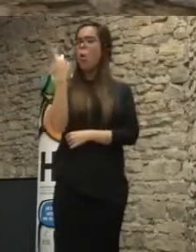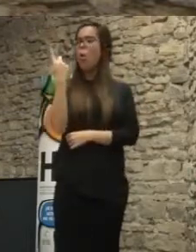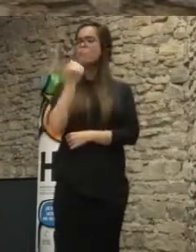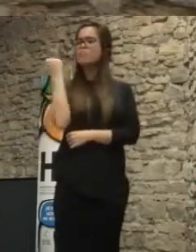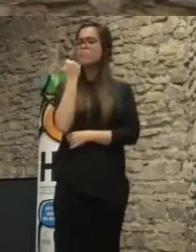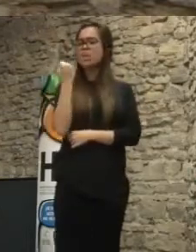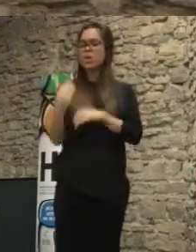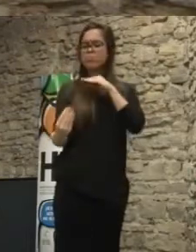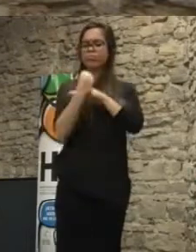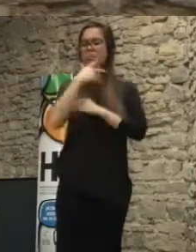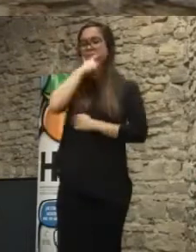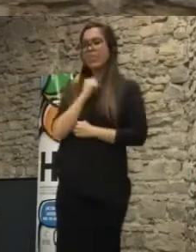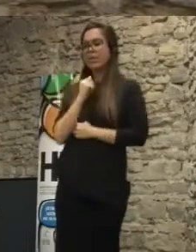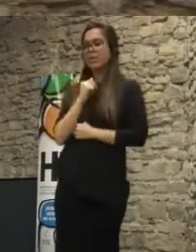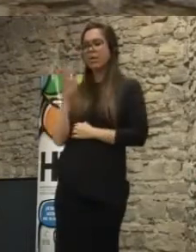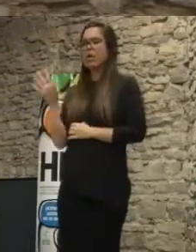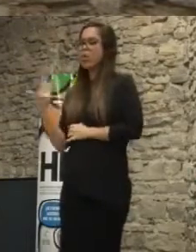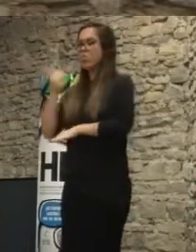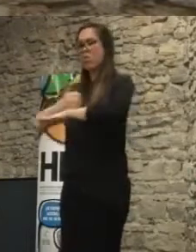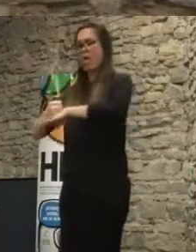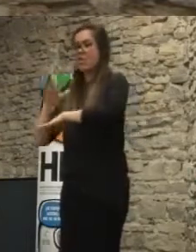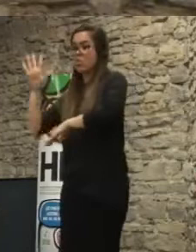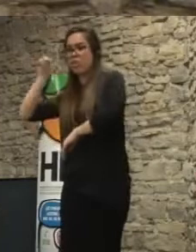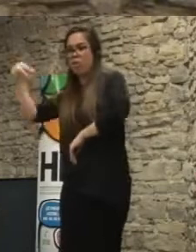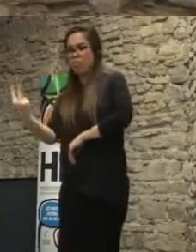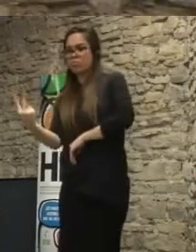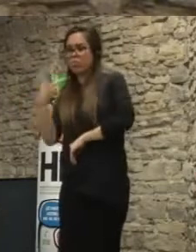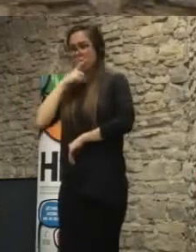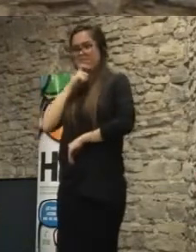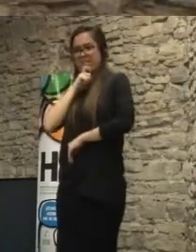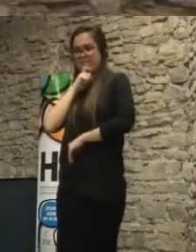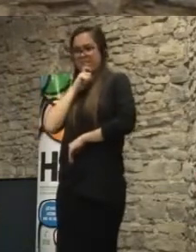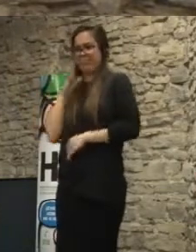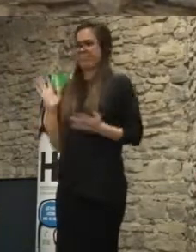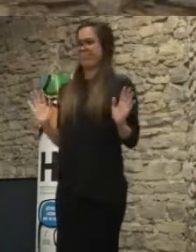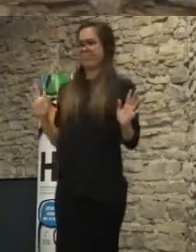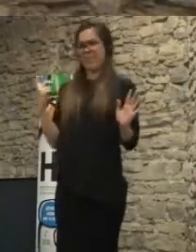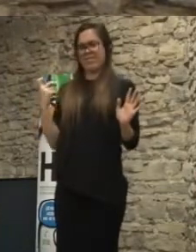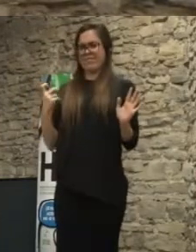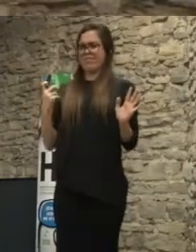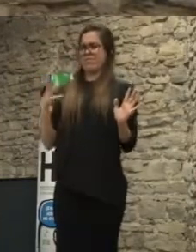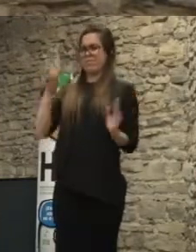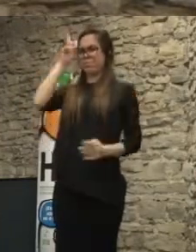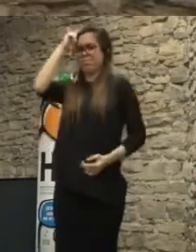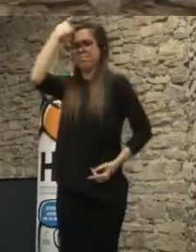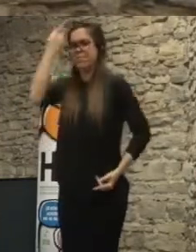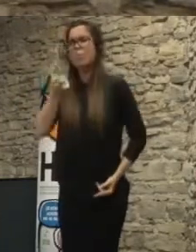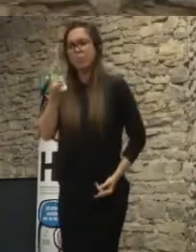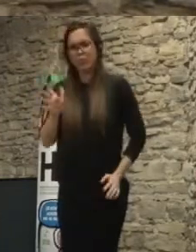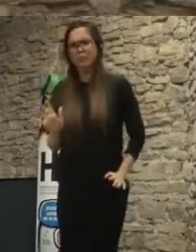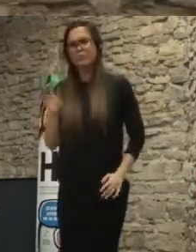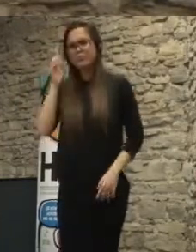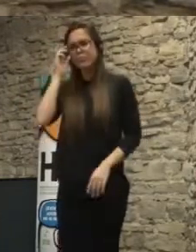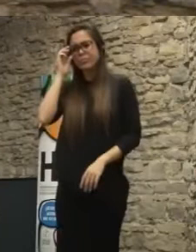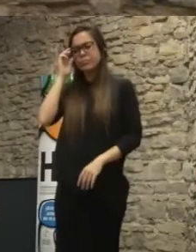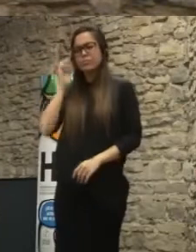¿no? Entonces, o cómo pensamos el tema este, yo creo que esto hay que darle una vuelta, ¿no?